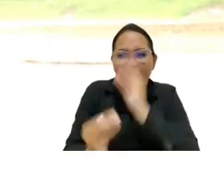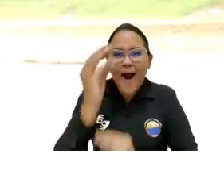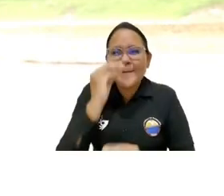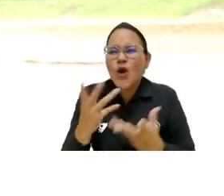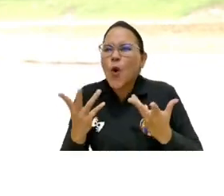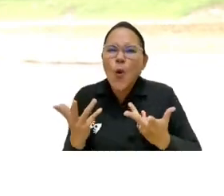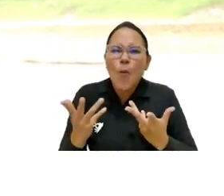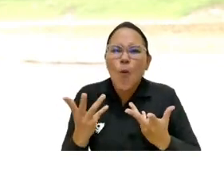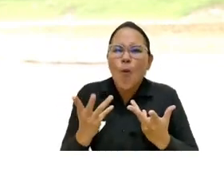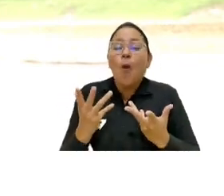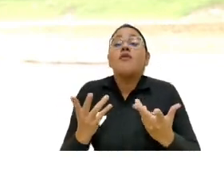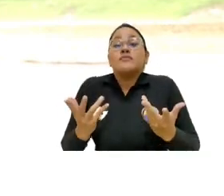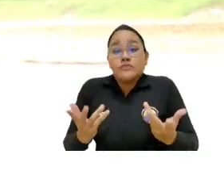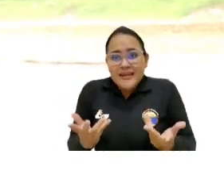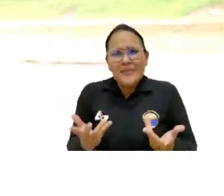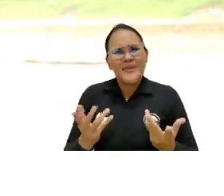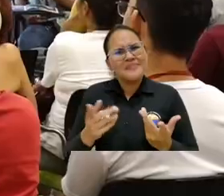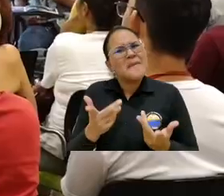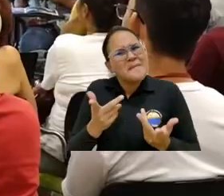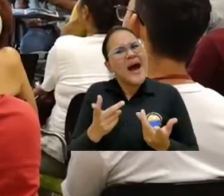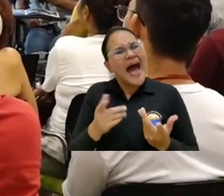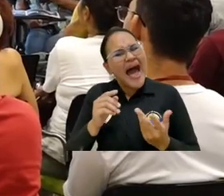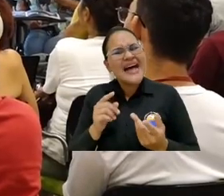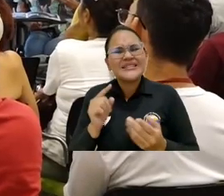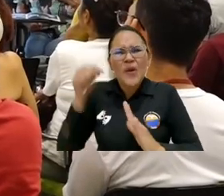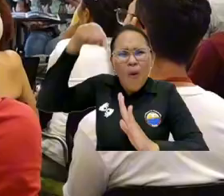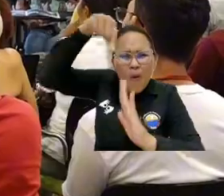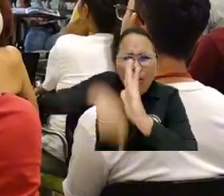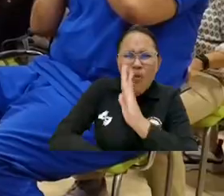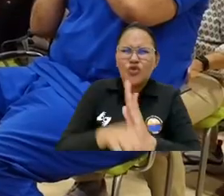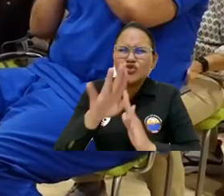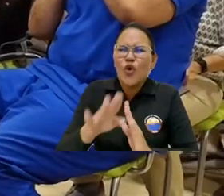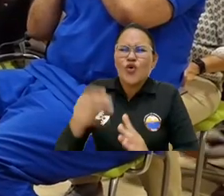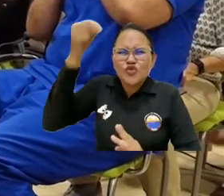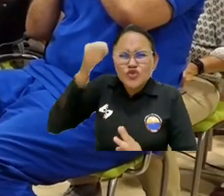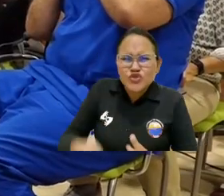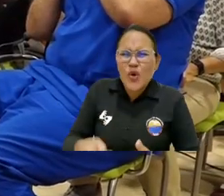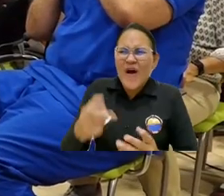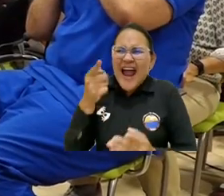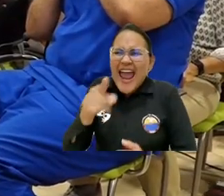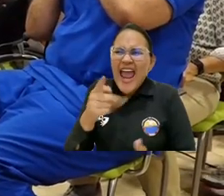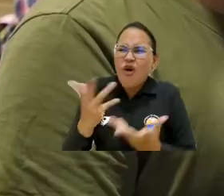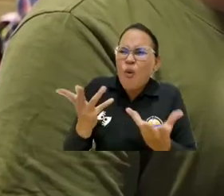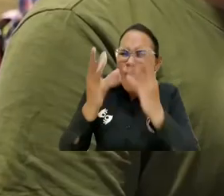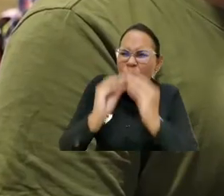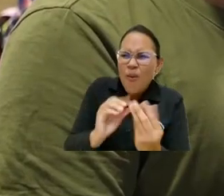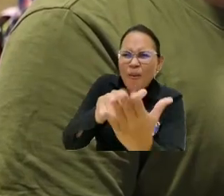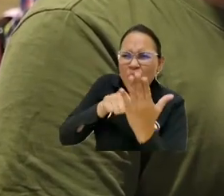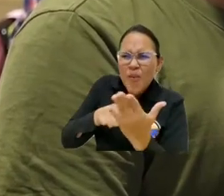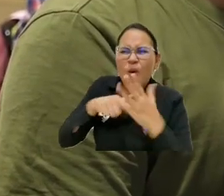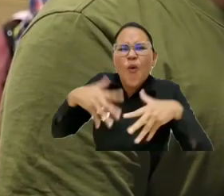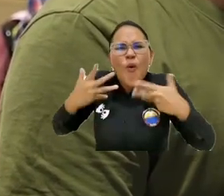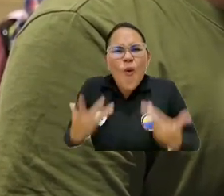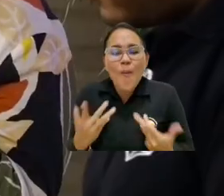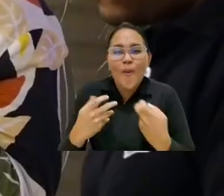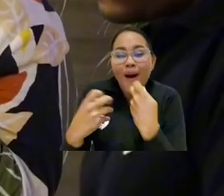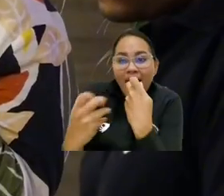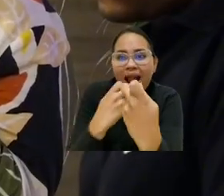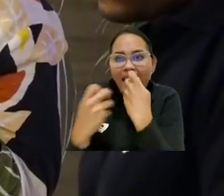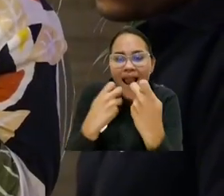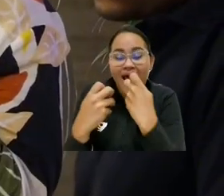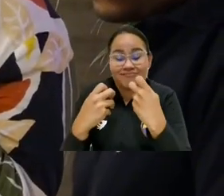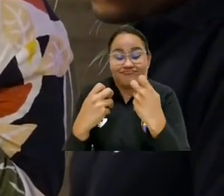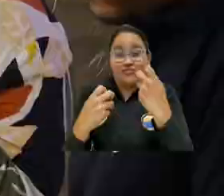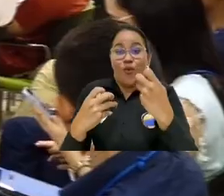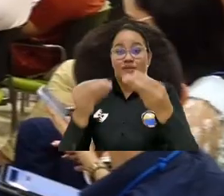en aprender no solamente sobre los procesos de comunicación, sino qué hay más allá de las historias y las narrativas. Plantea unos retos muy grandes también